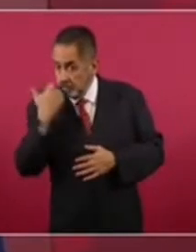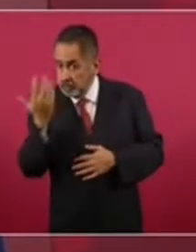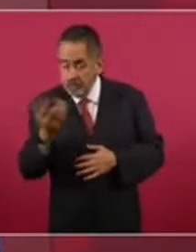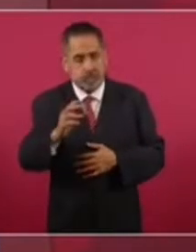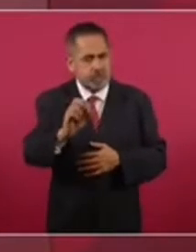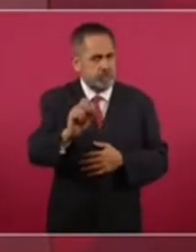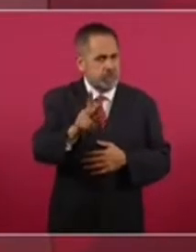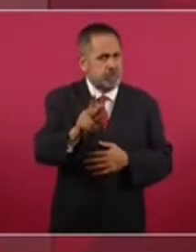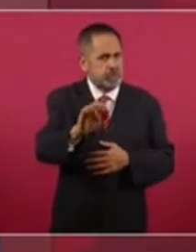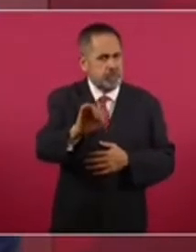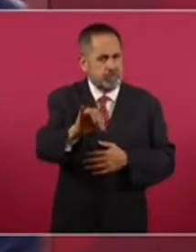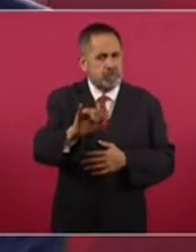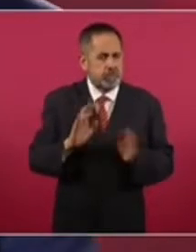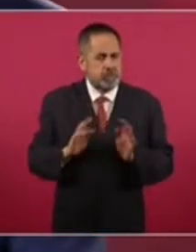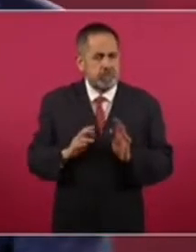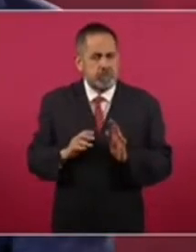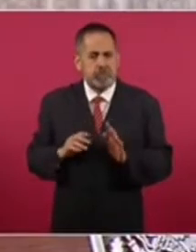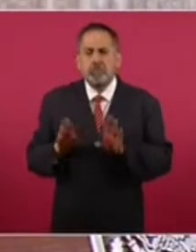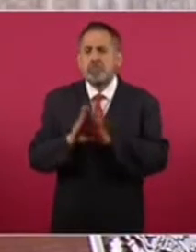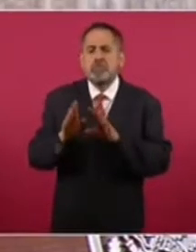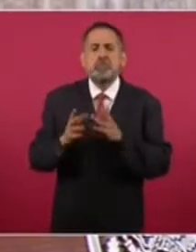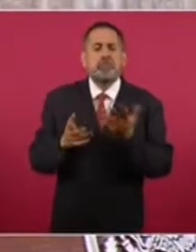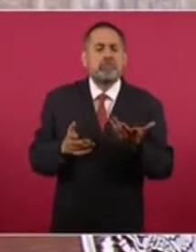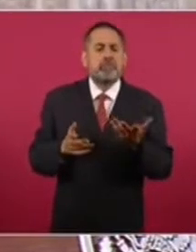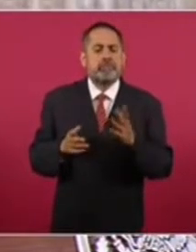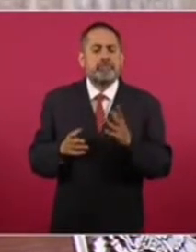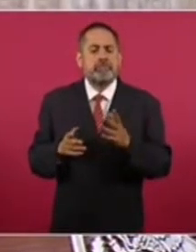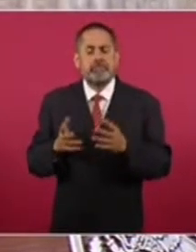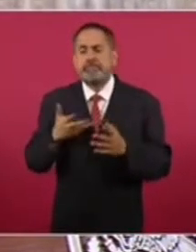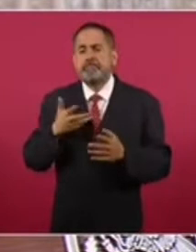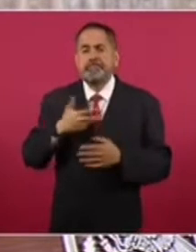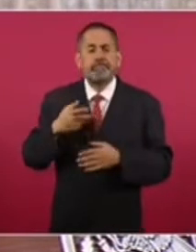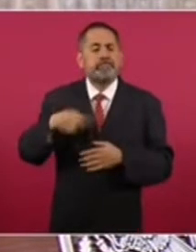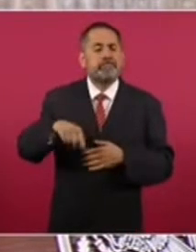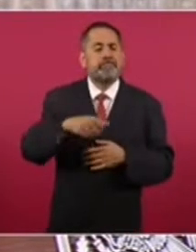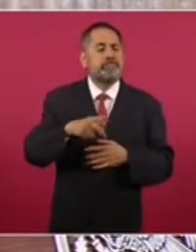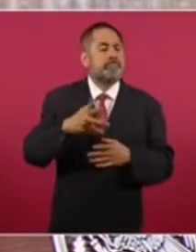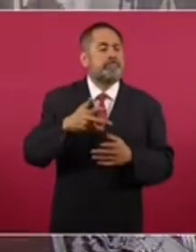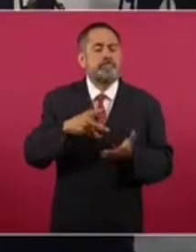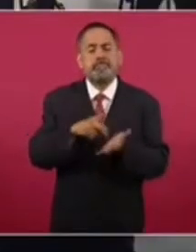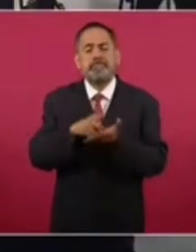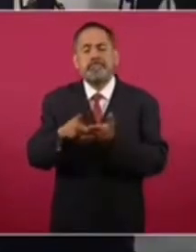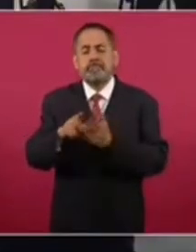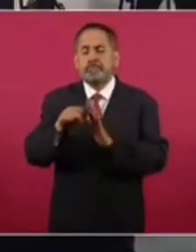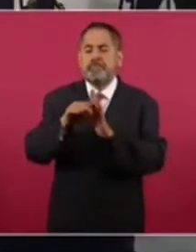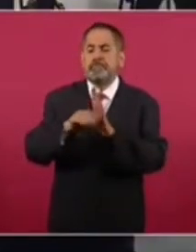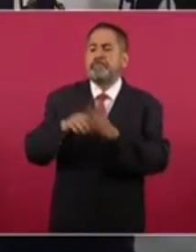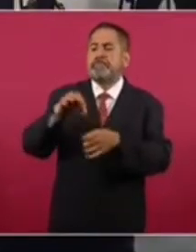¿cómo íbamos a promover el derecho a